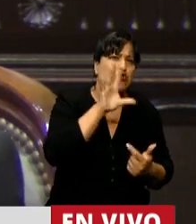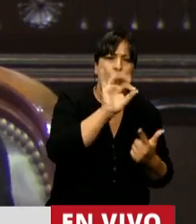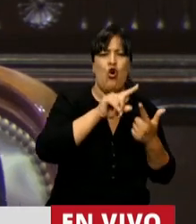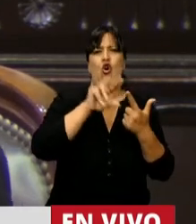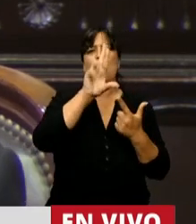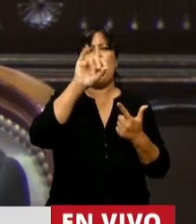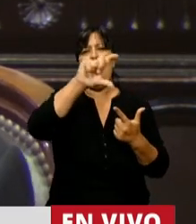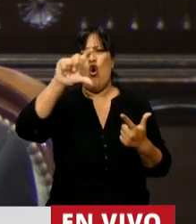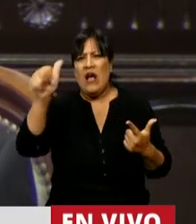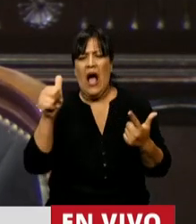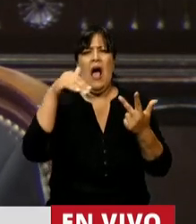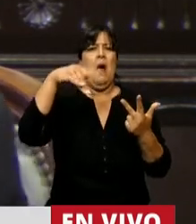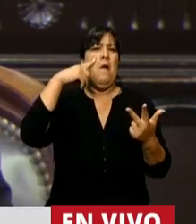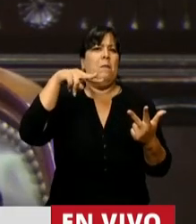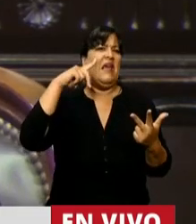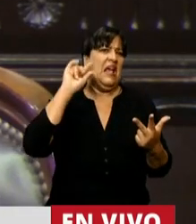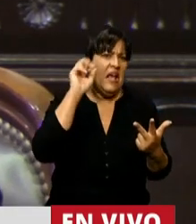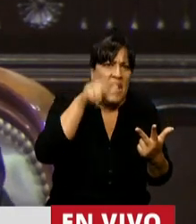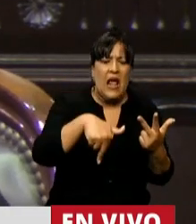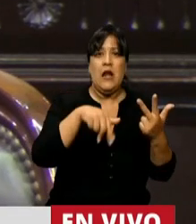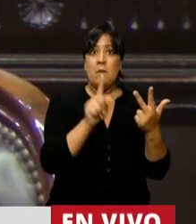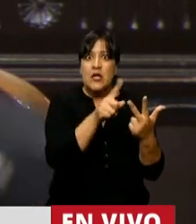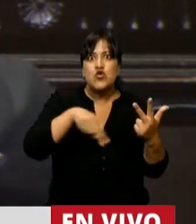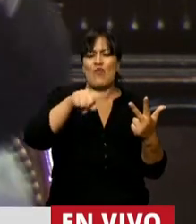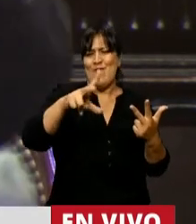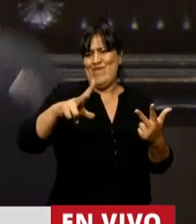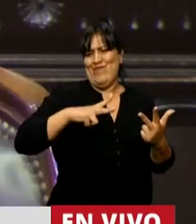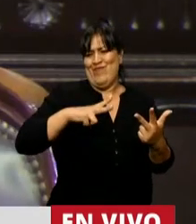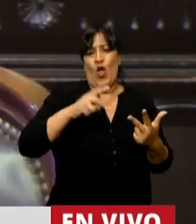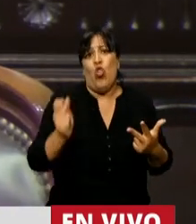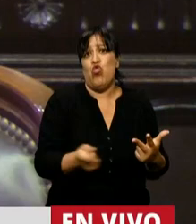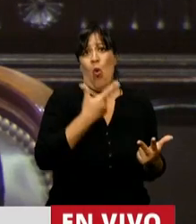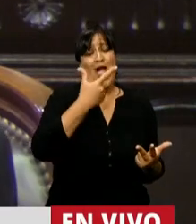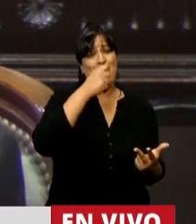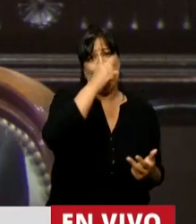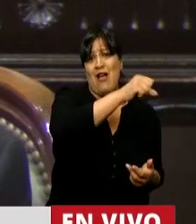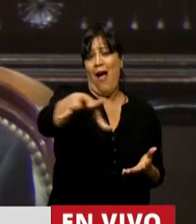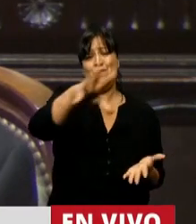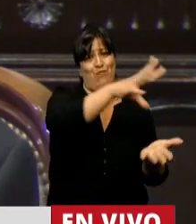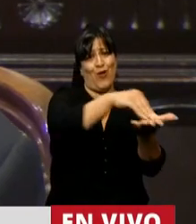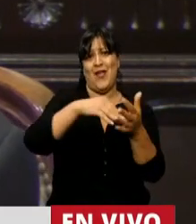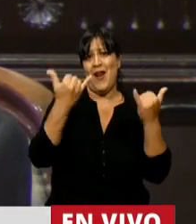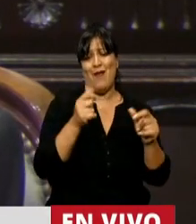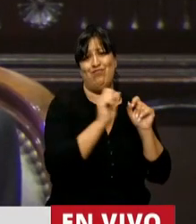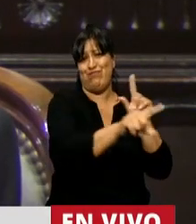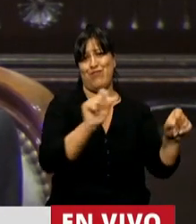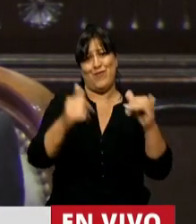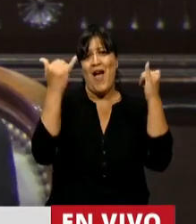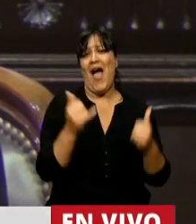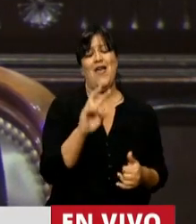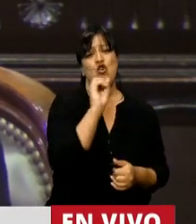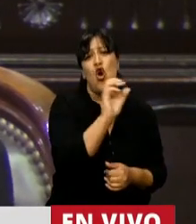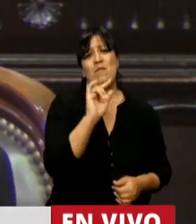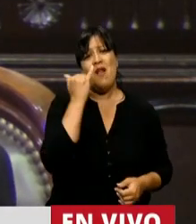Roca, Mindlin, los dueños de la tierra en la sociedad rural tienen nombre y apellido.